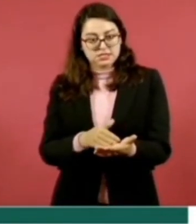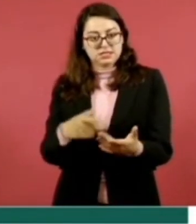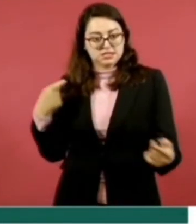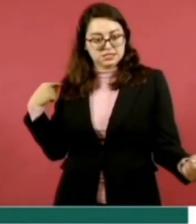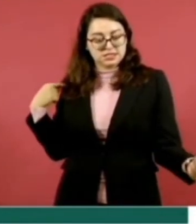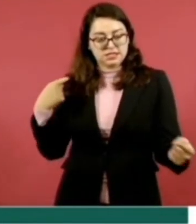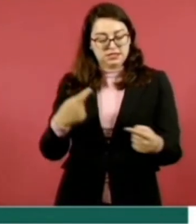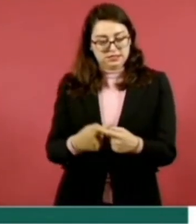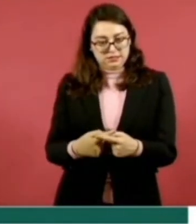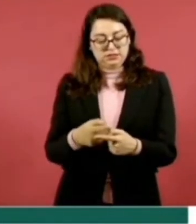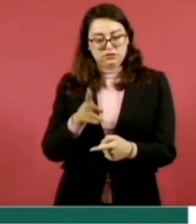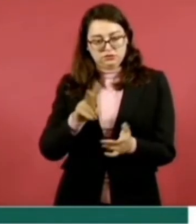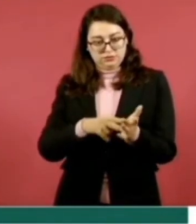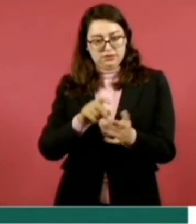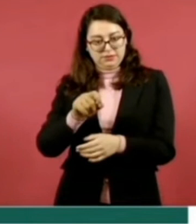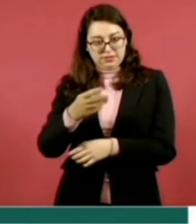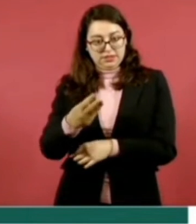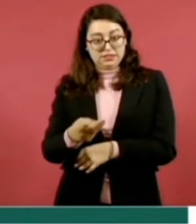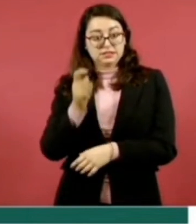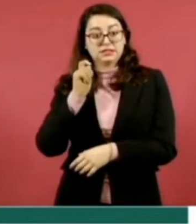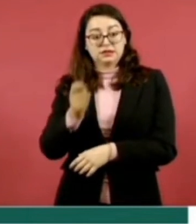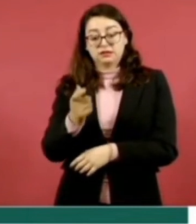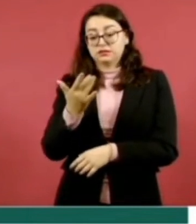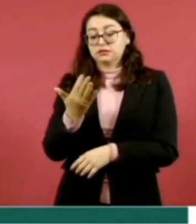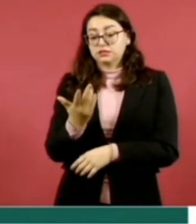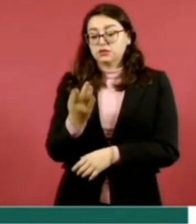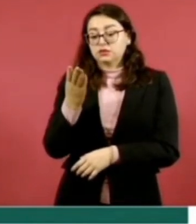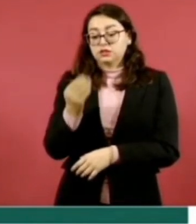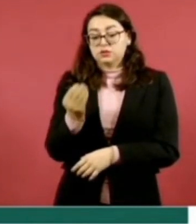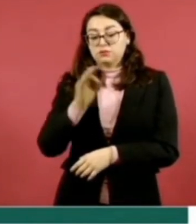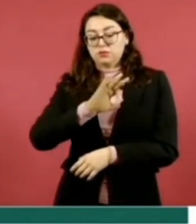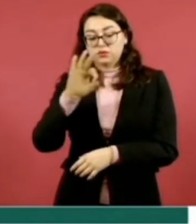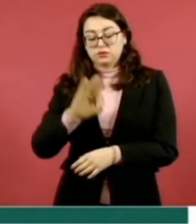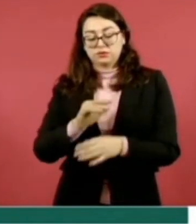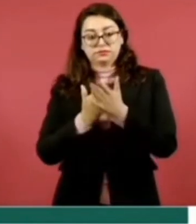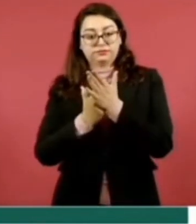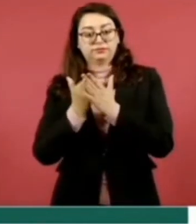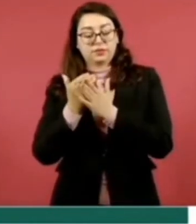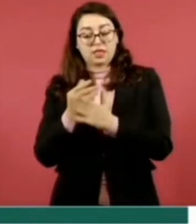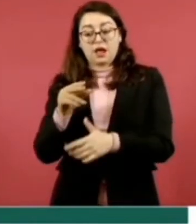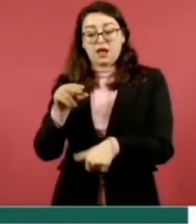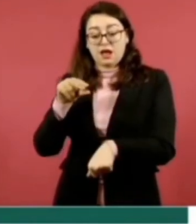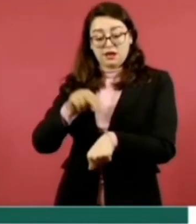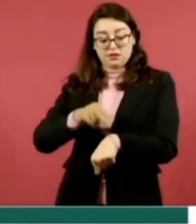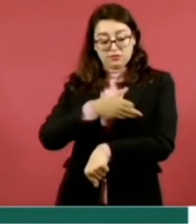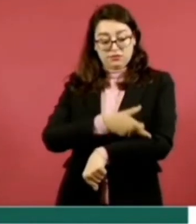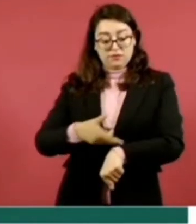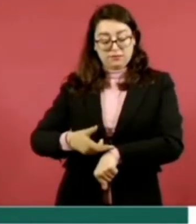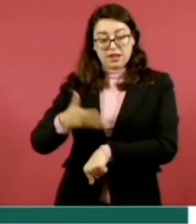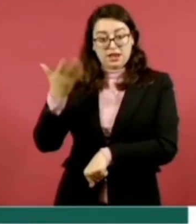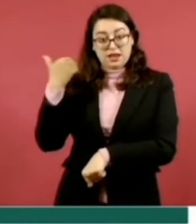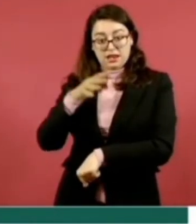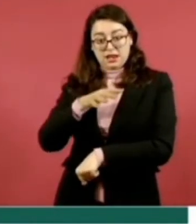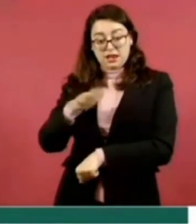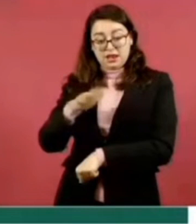último trimestre de 2023, es decir, un incremento del 59%, lo mismo en la consulta de medicina familiar, que pasó